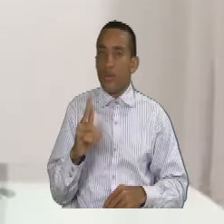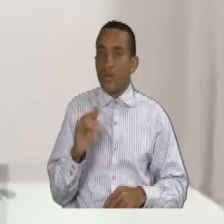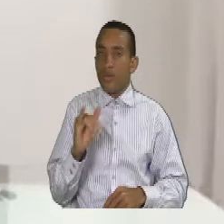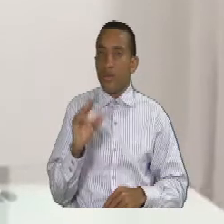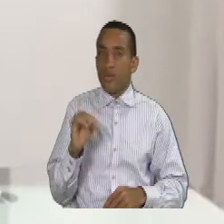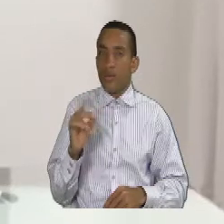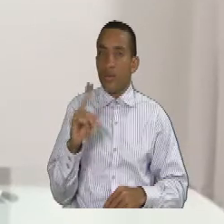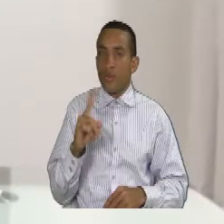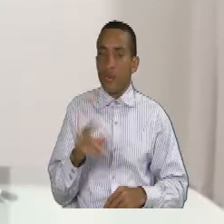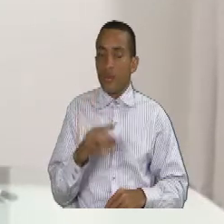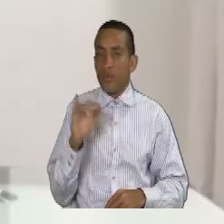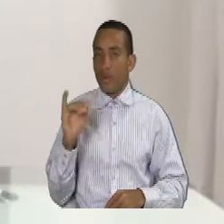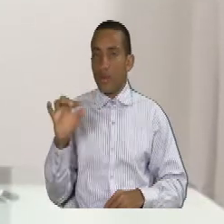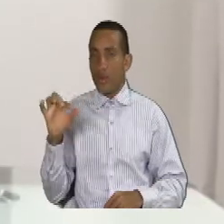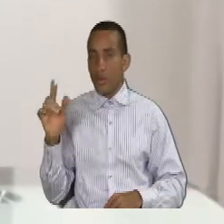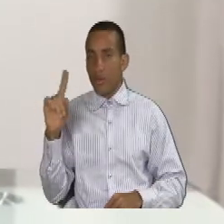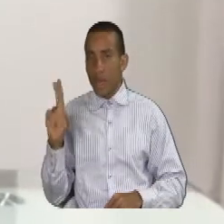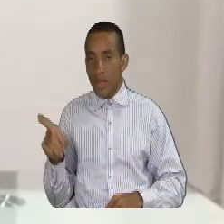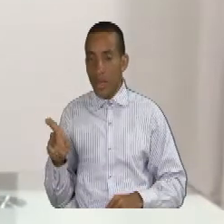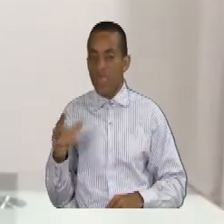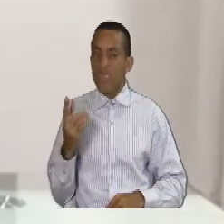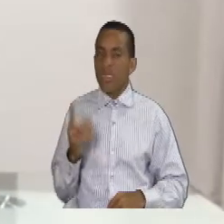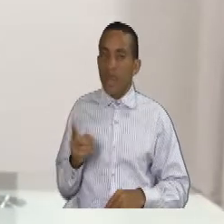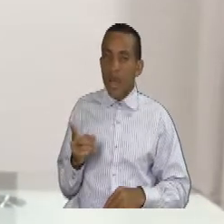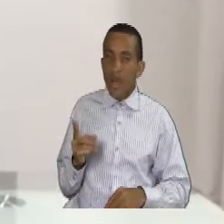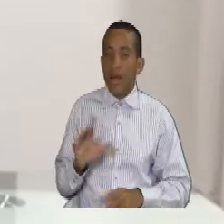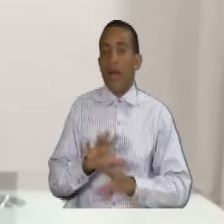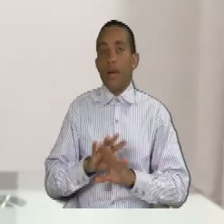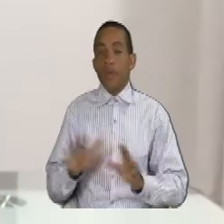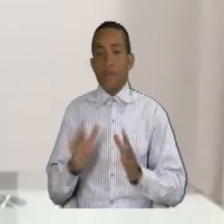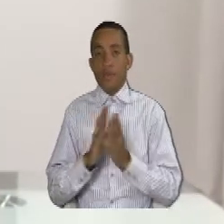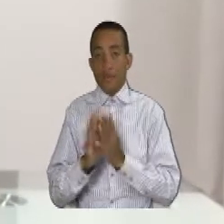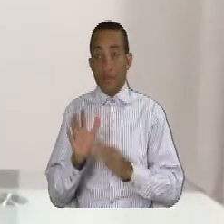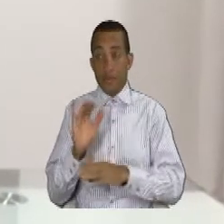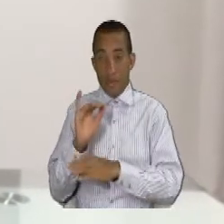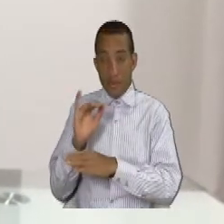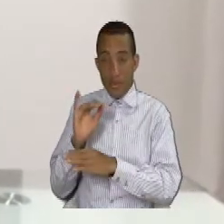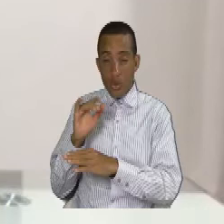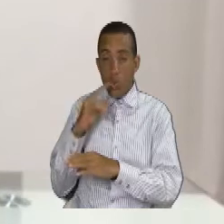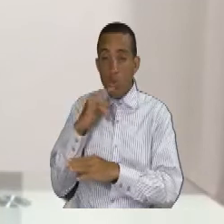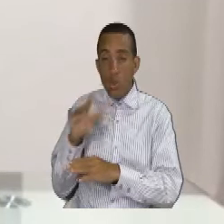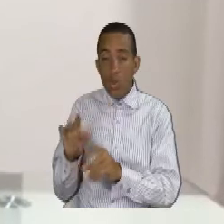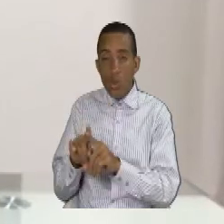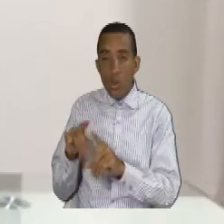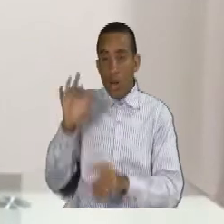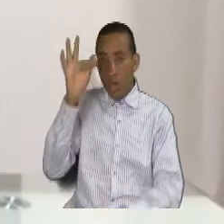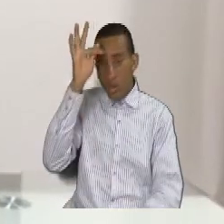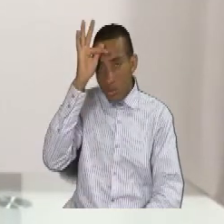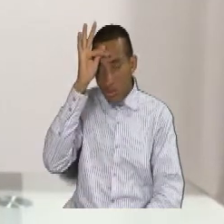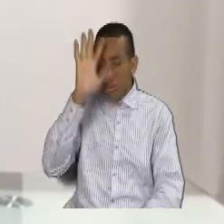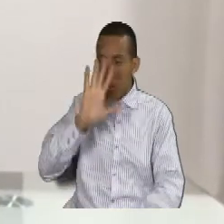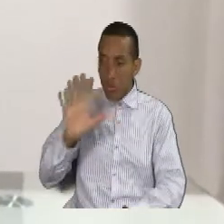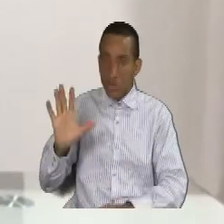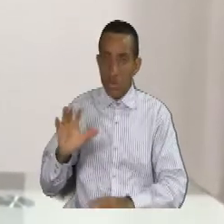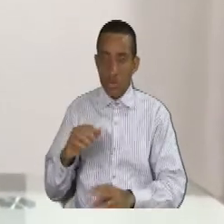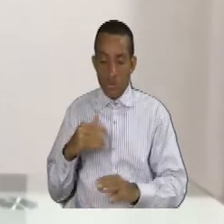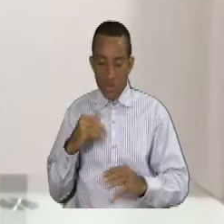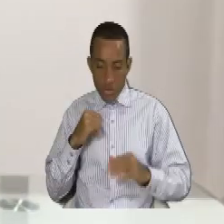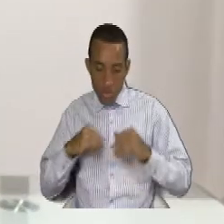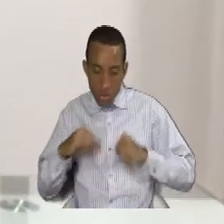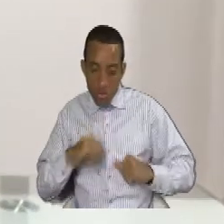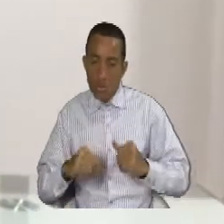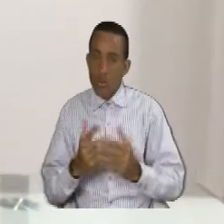Fitness IPS? Cardio Fitness IPS es una clínica especializada en todos los servicios de estética, tanto